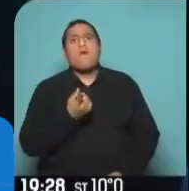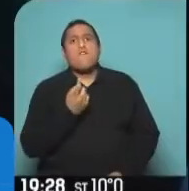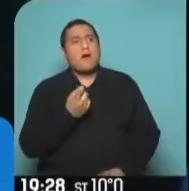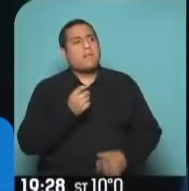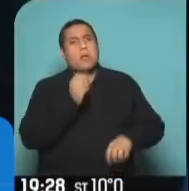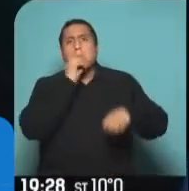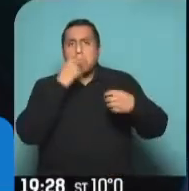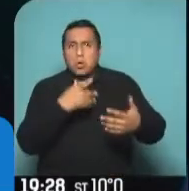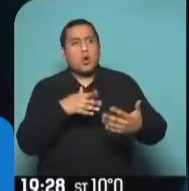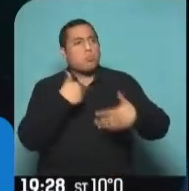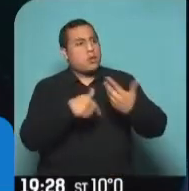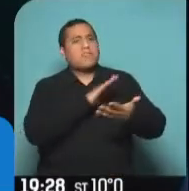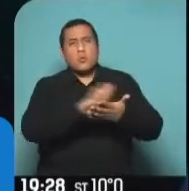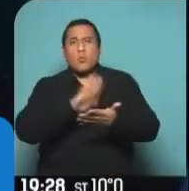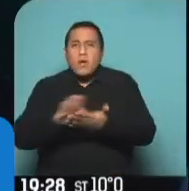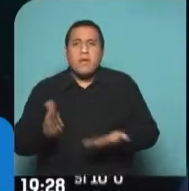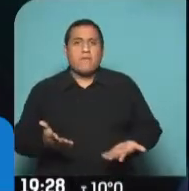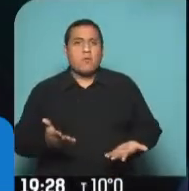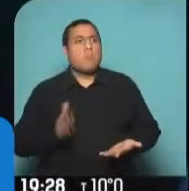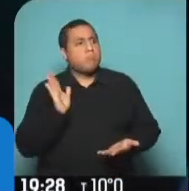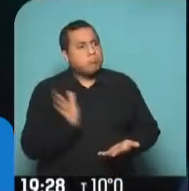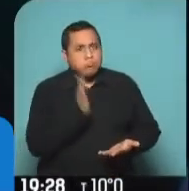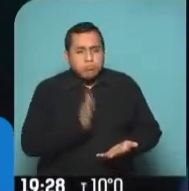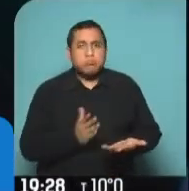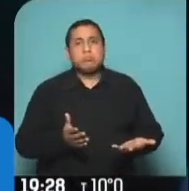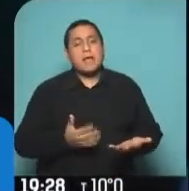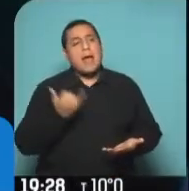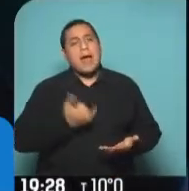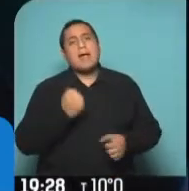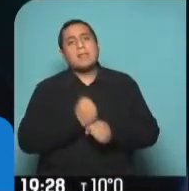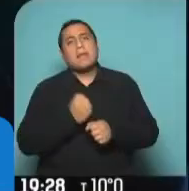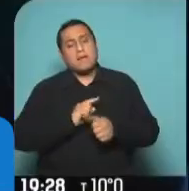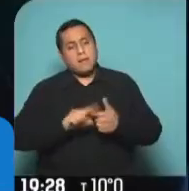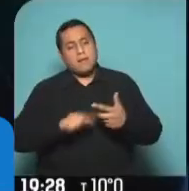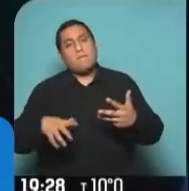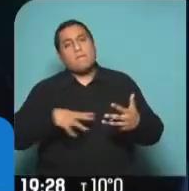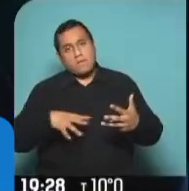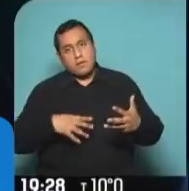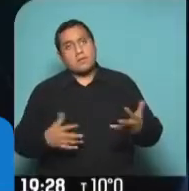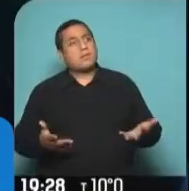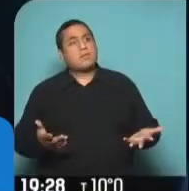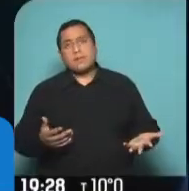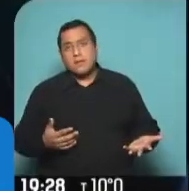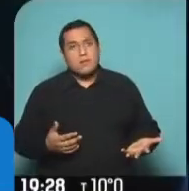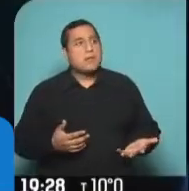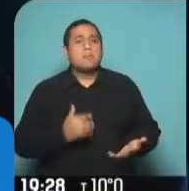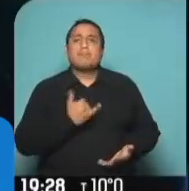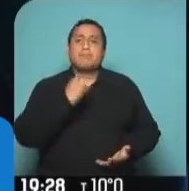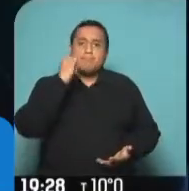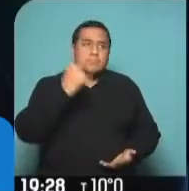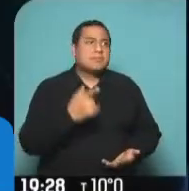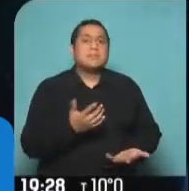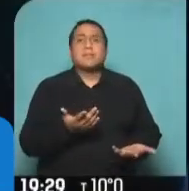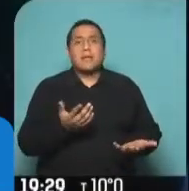aparato productivo, por lo que hay algunas tareas pendientes, algunas inmediatas, las variables macroeconómicas, tasa de inflación, tasa de